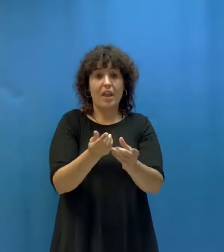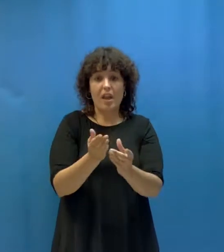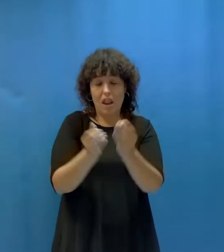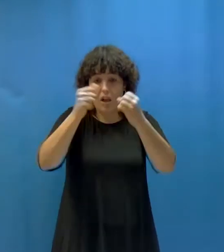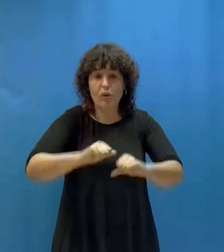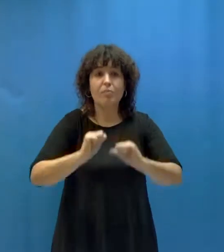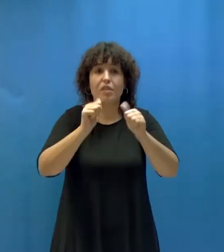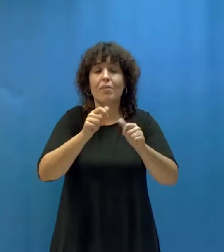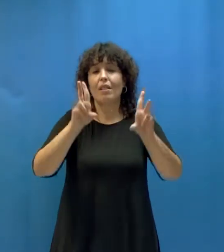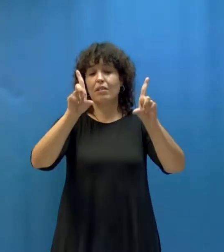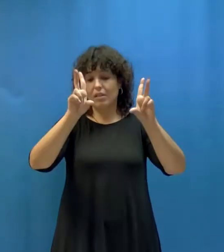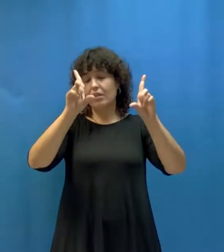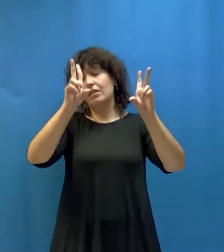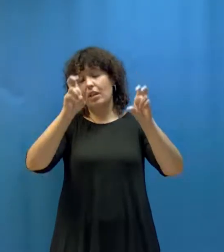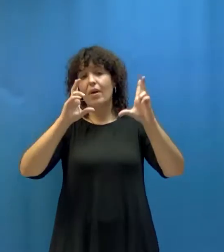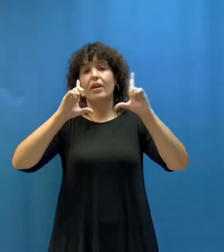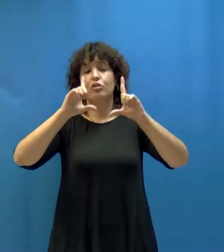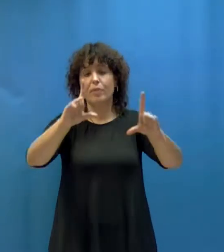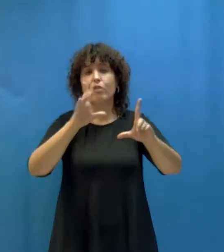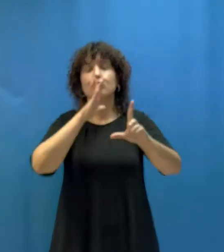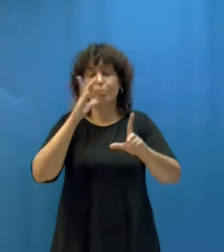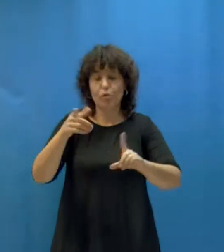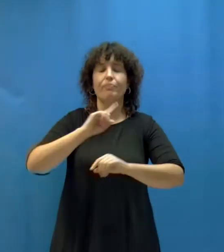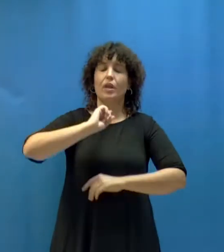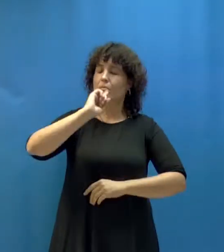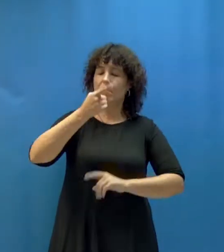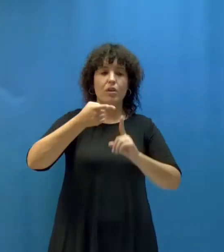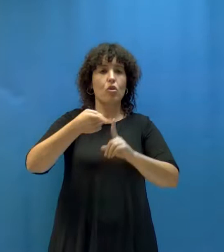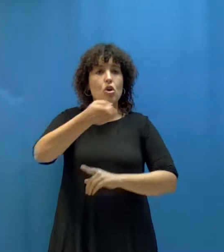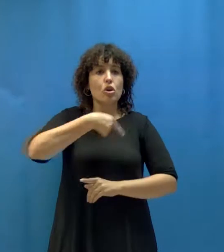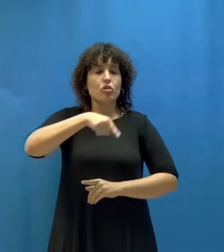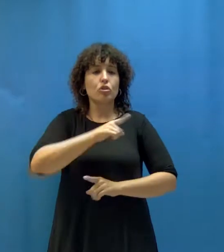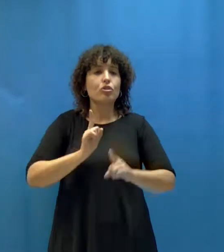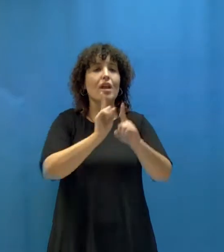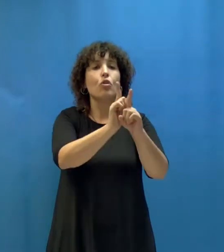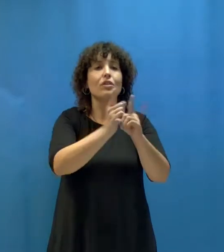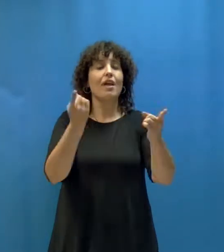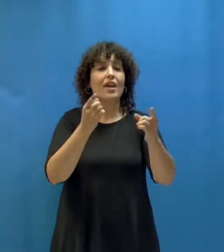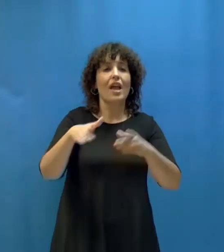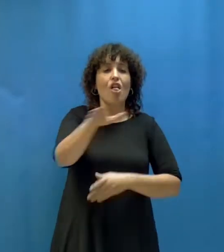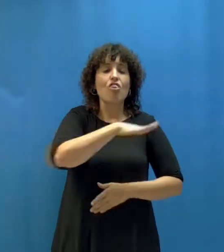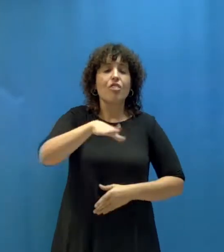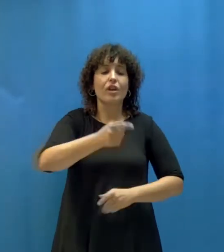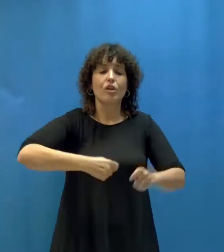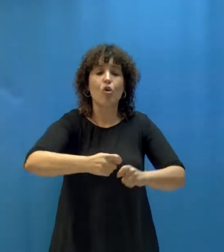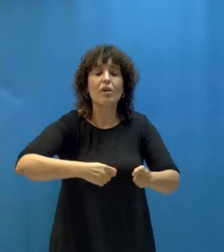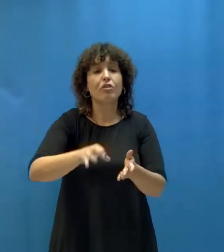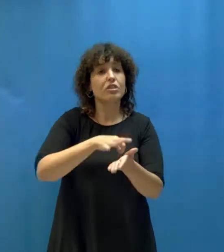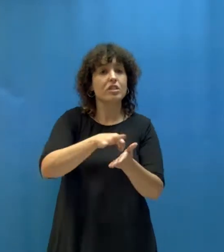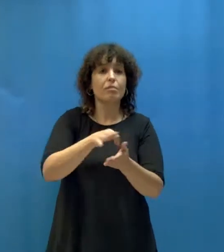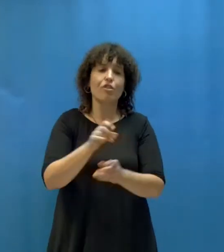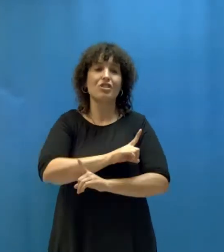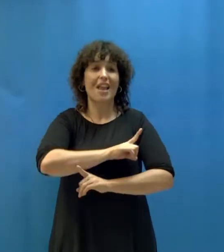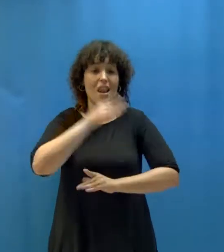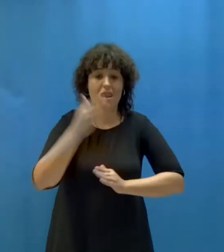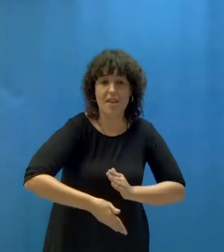de vados por los siguientes motivos. En primer lugar, porque estamos en contra de que se limite a los comercios y servicios la posibilidad de tener vados